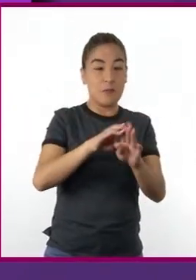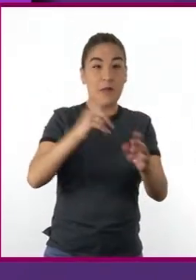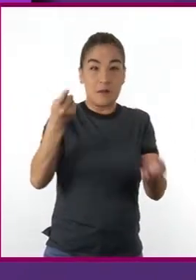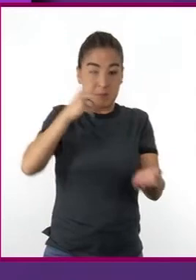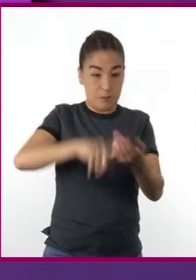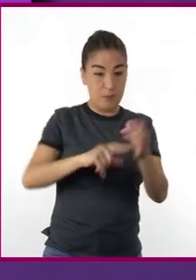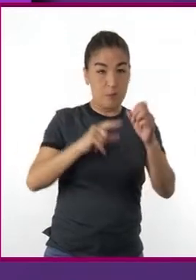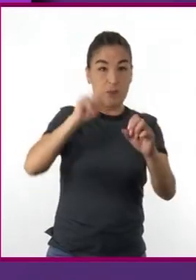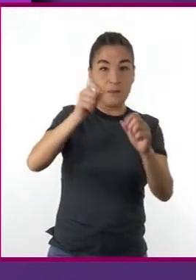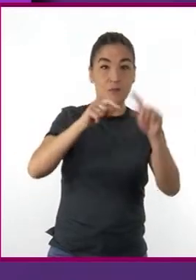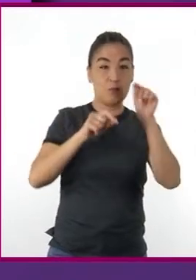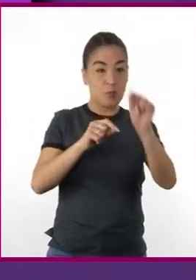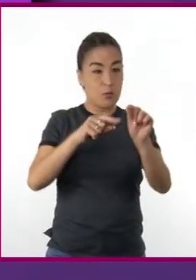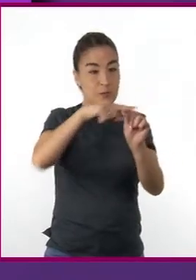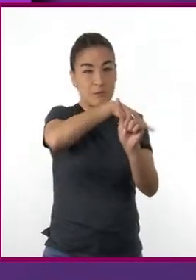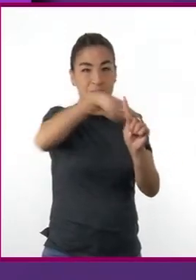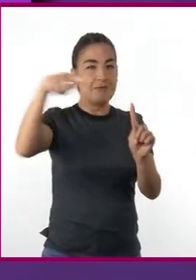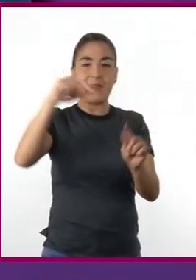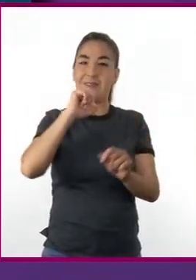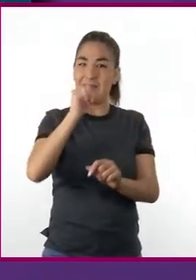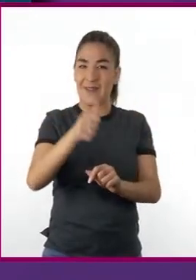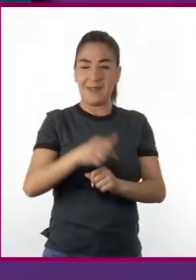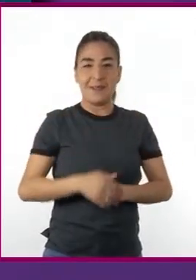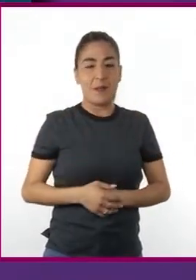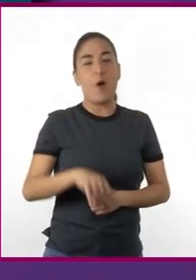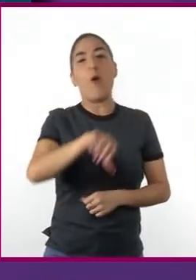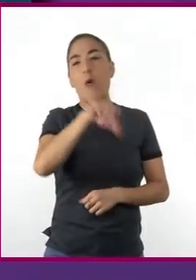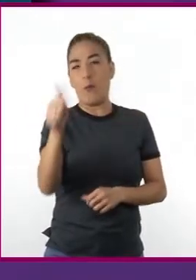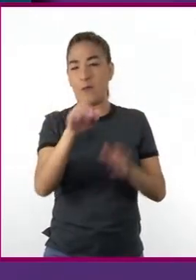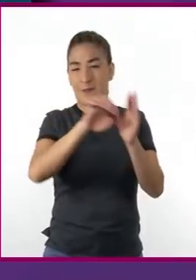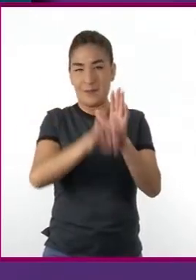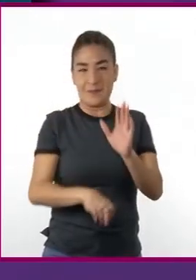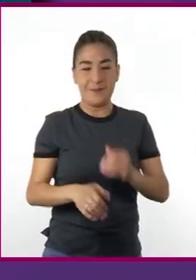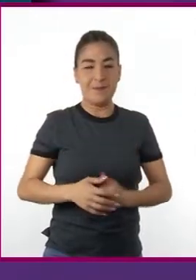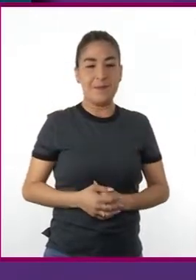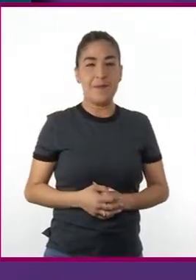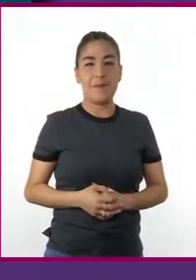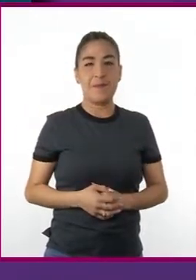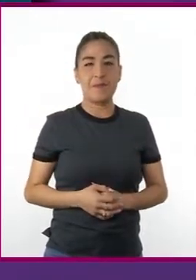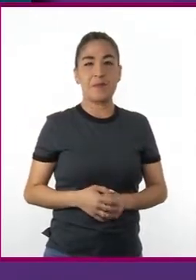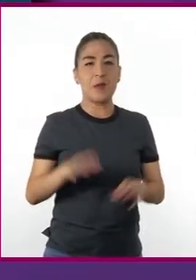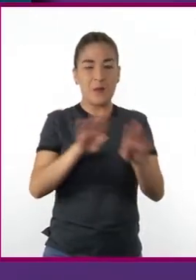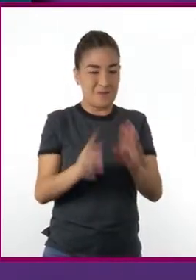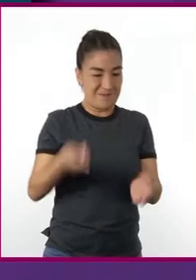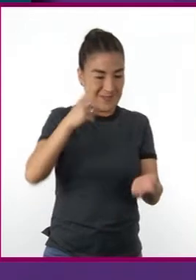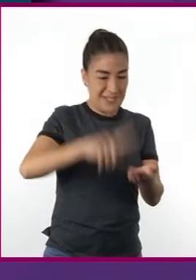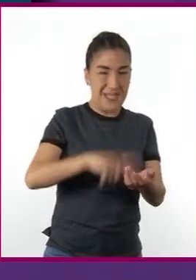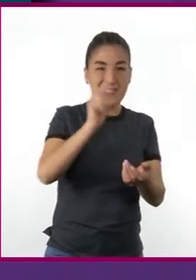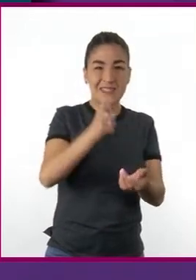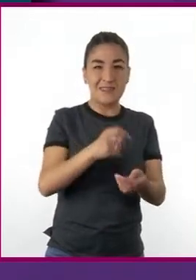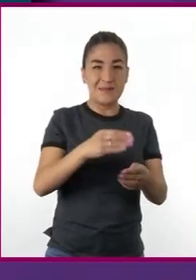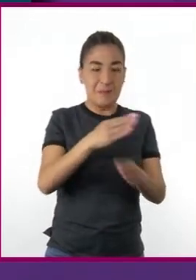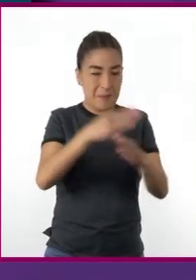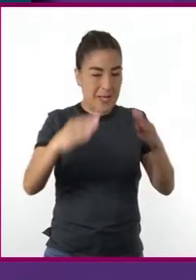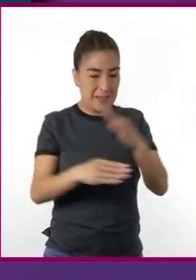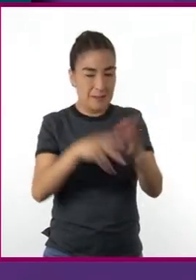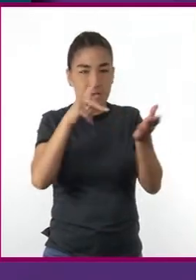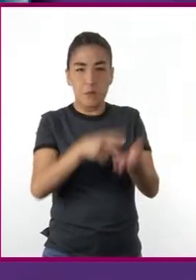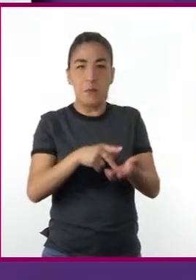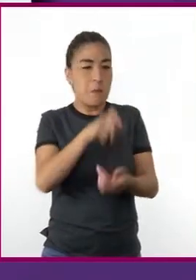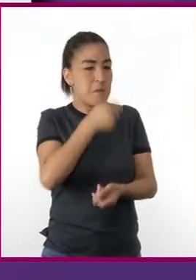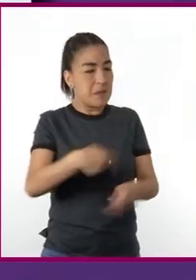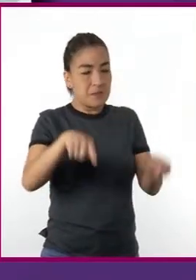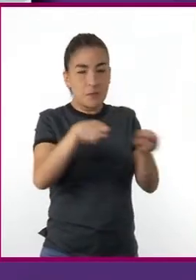origen. Vayamos a otro ejemplo. La masa de un objeto es la misma sin importar dónde